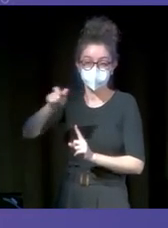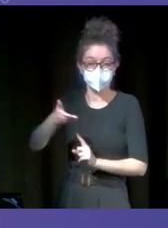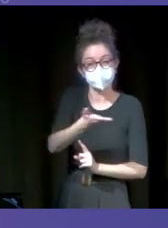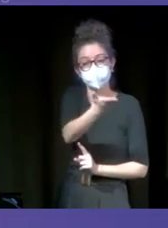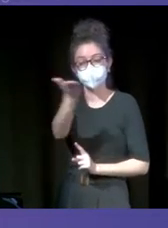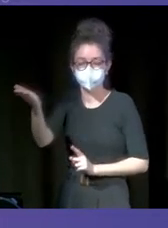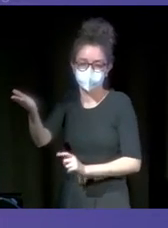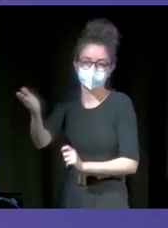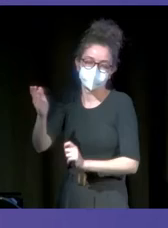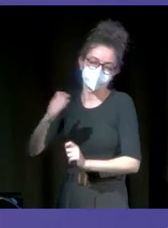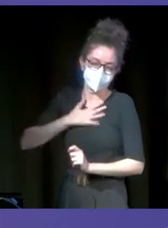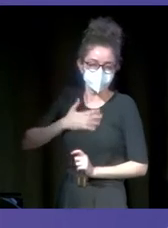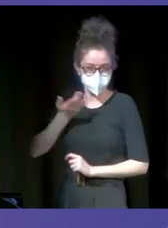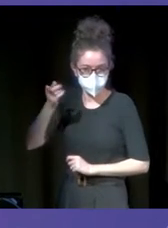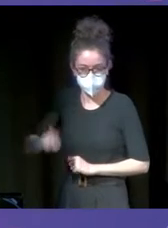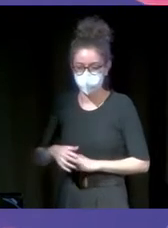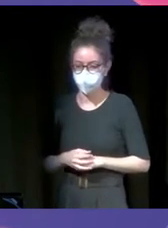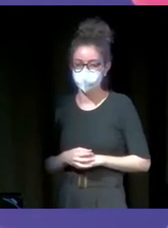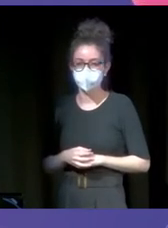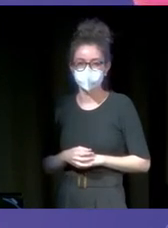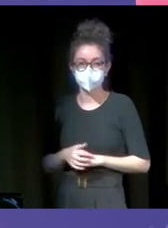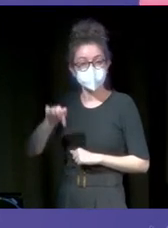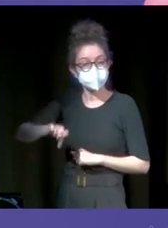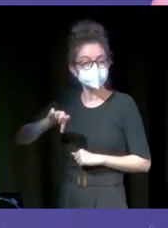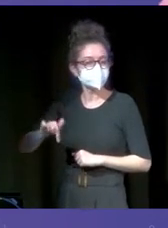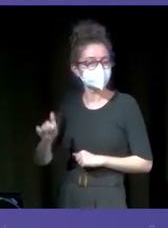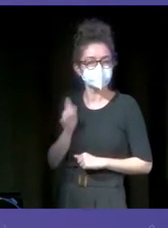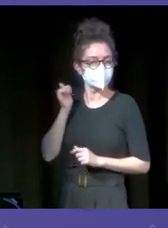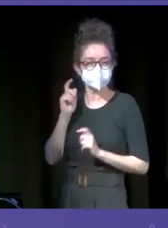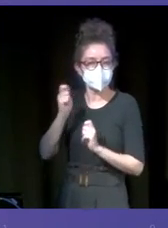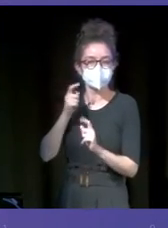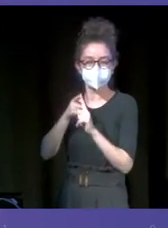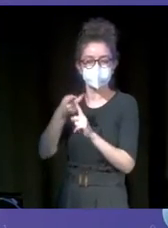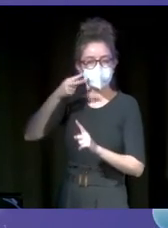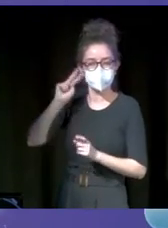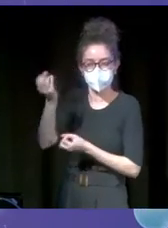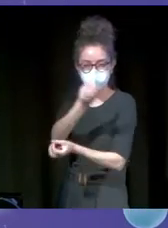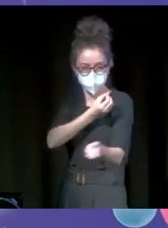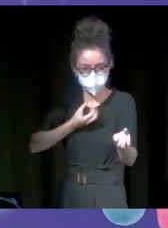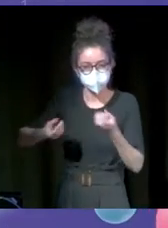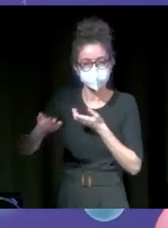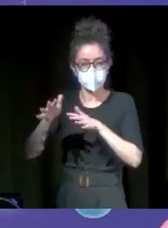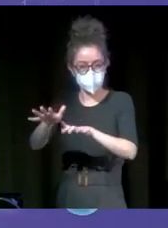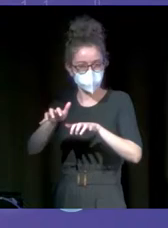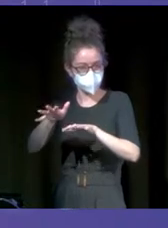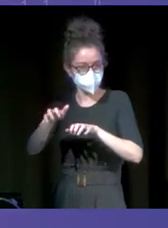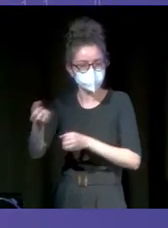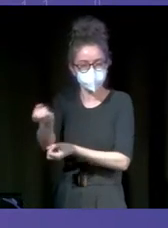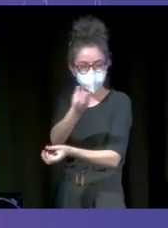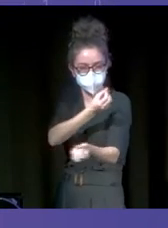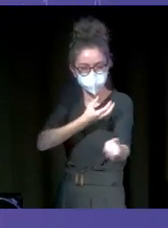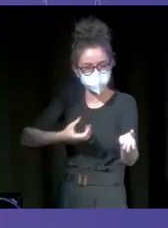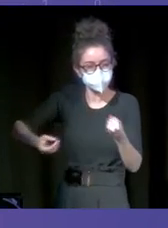aquí van a tener la posibilidad de compartir experiencias de compartir aprendizajes relacionados con